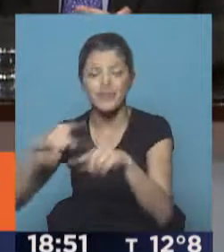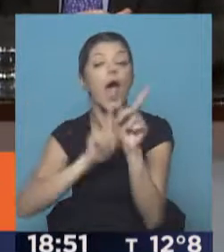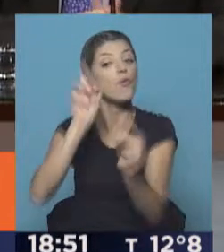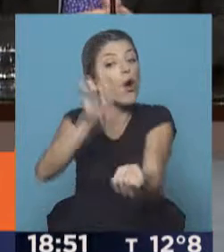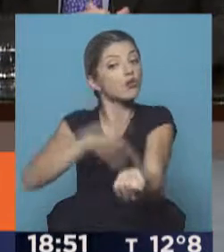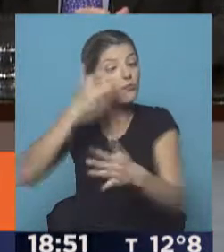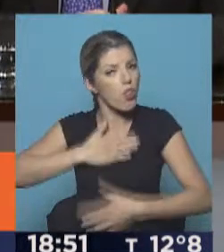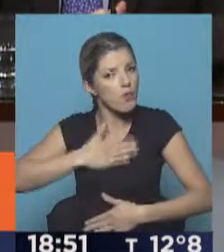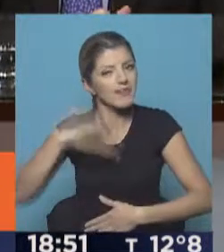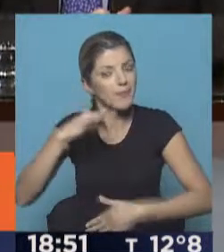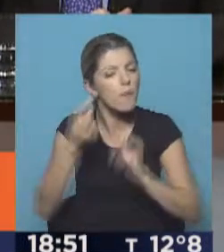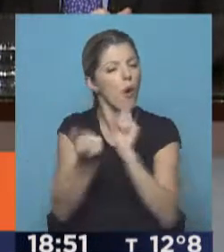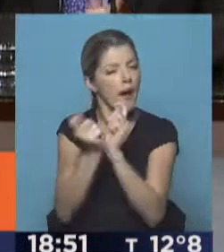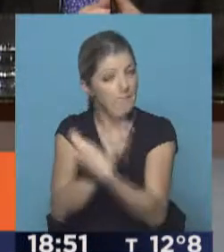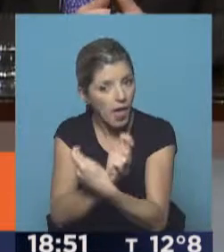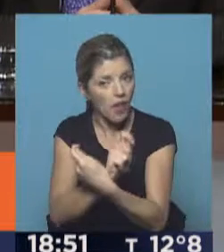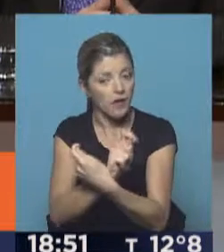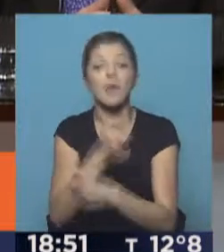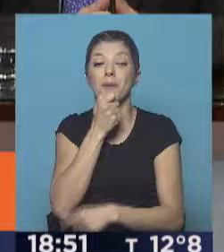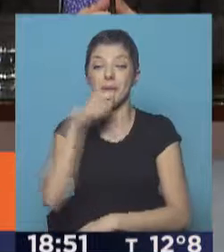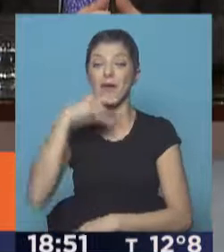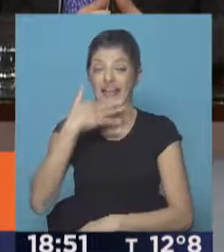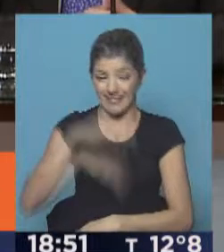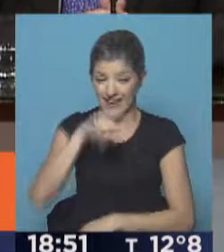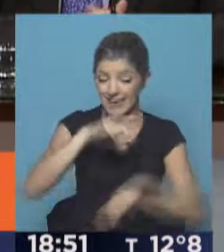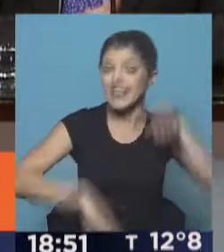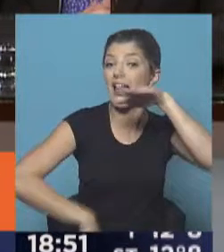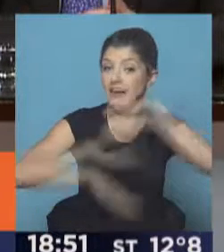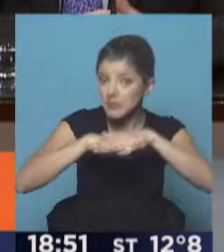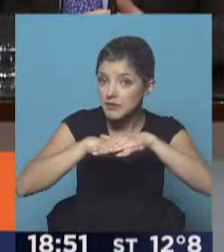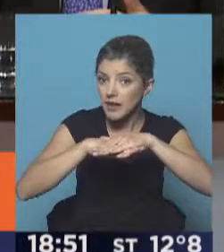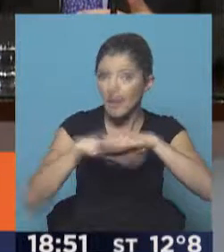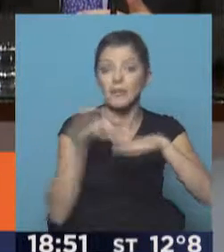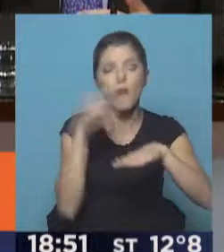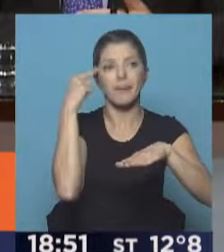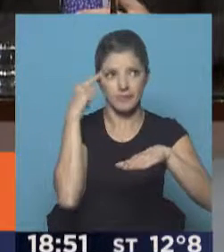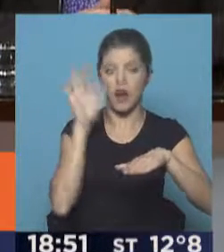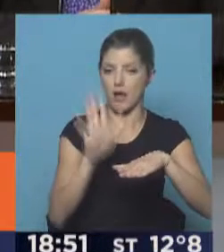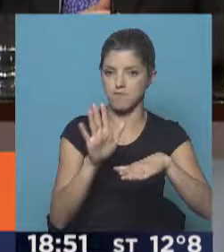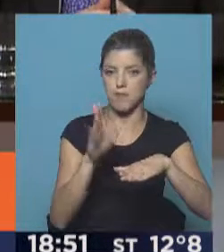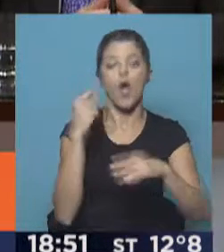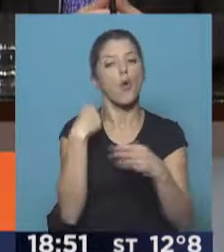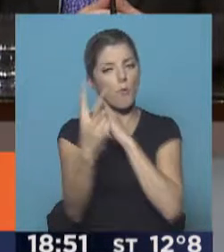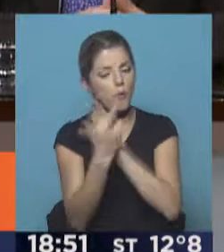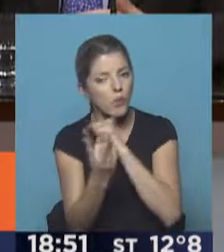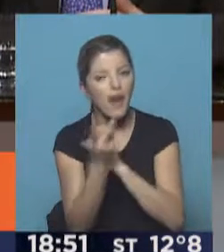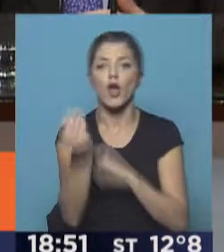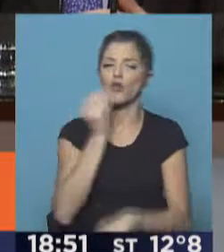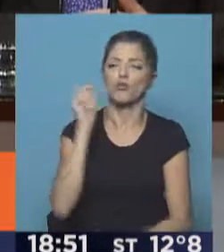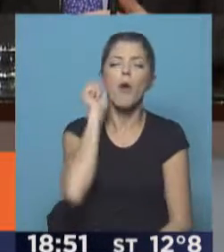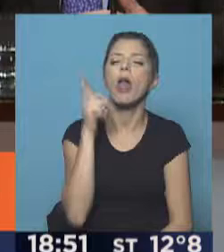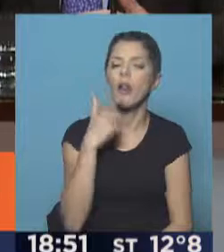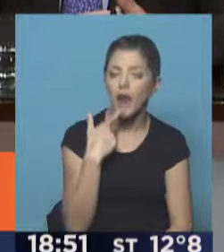ir entendiendo que esta limitación nos tiene que volver más solidarios, más comprensivos y poder